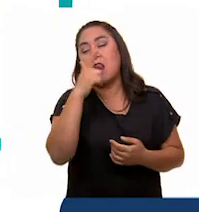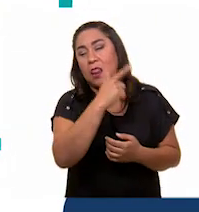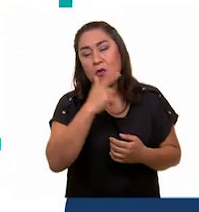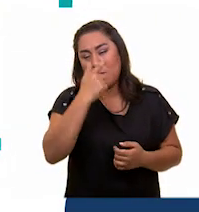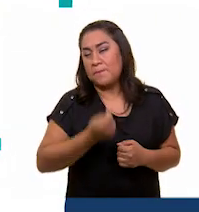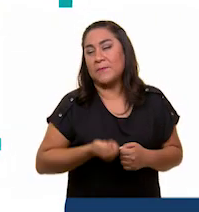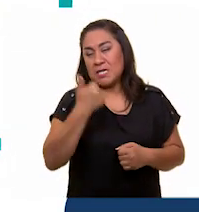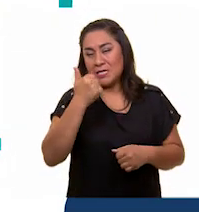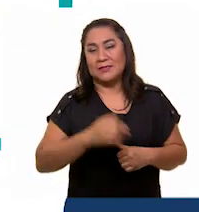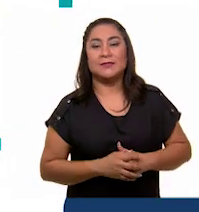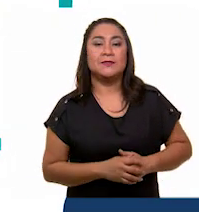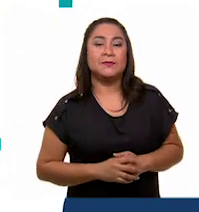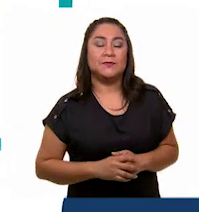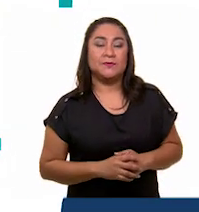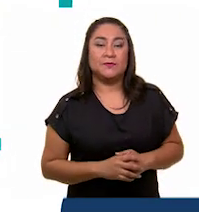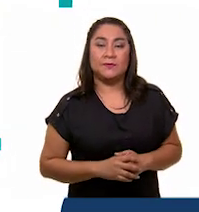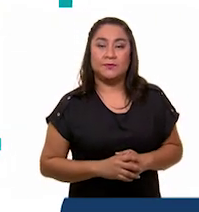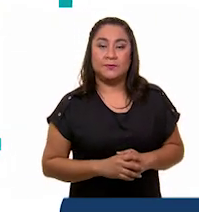materna.